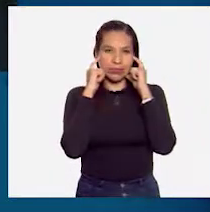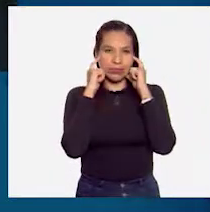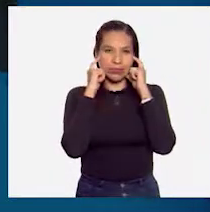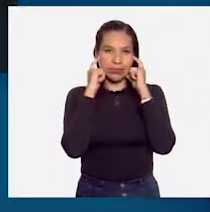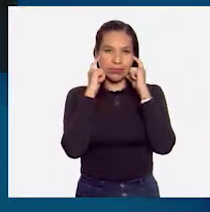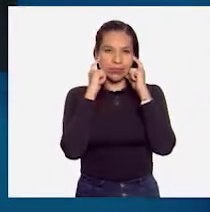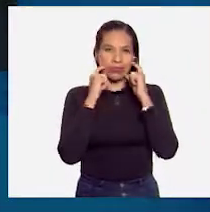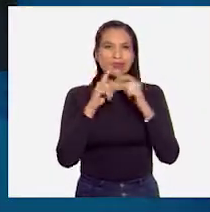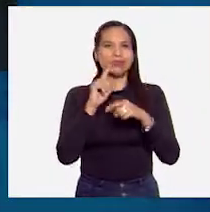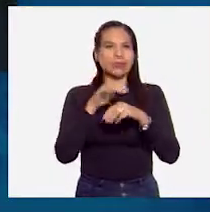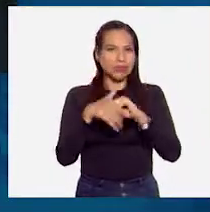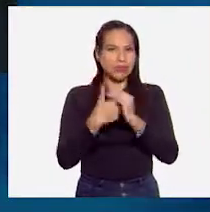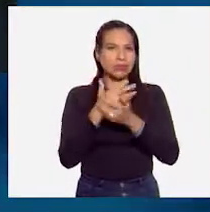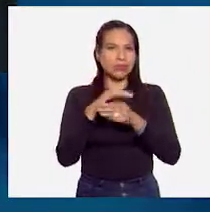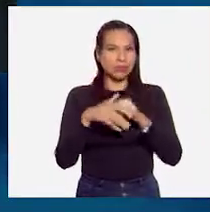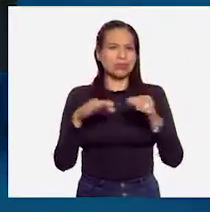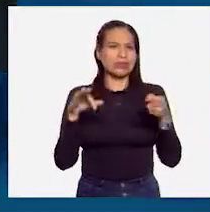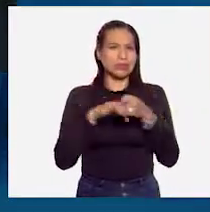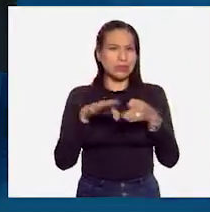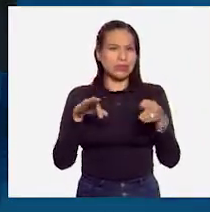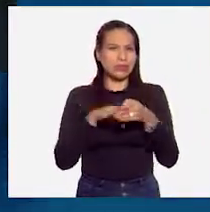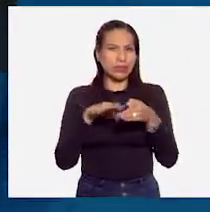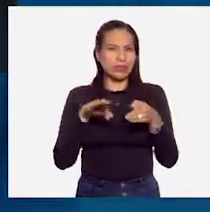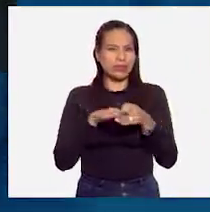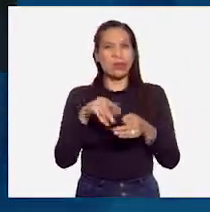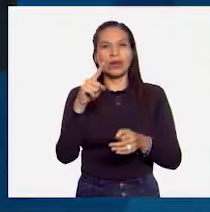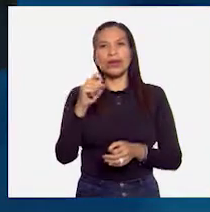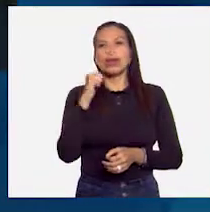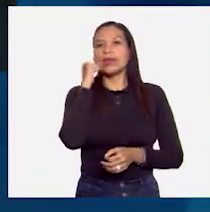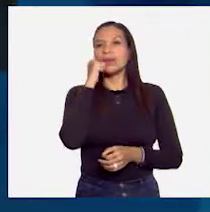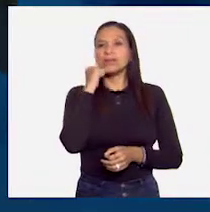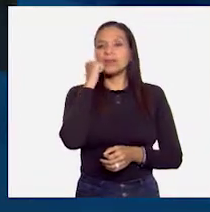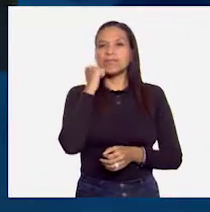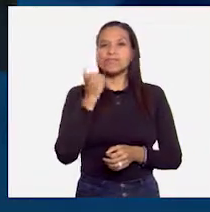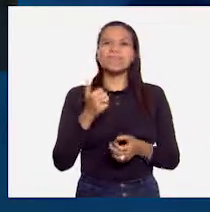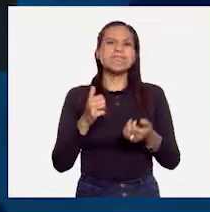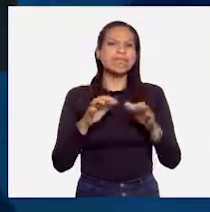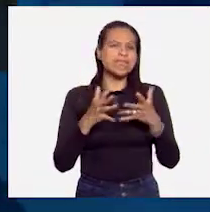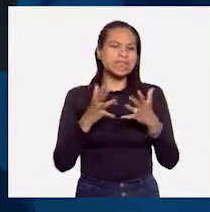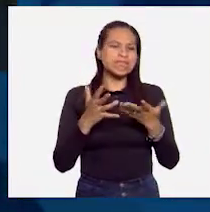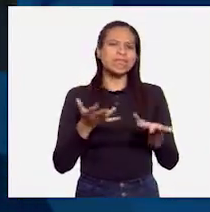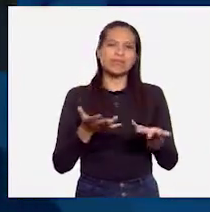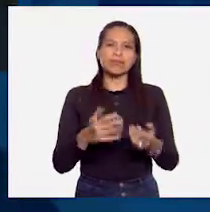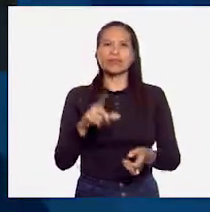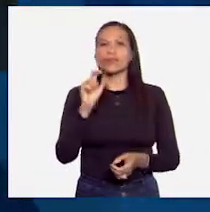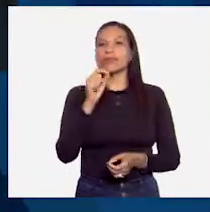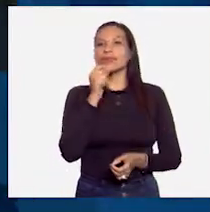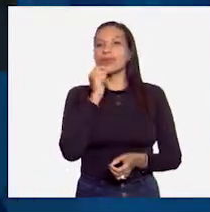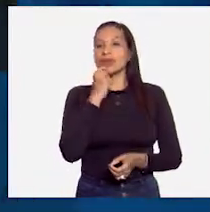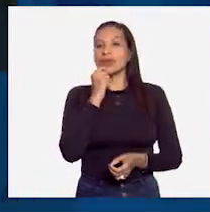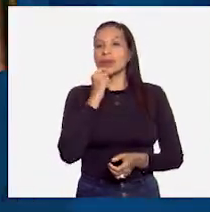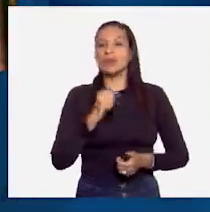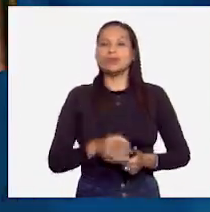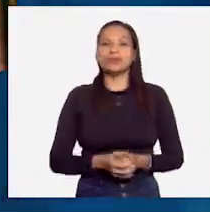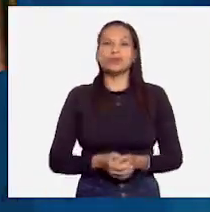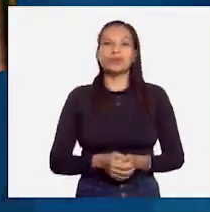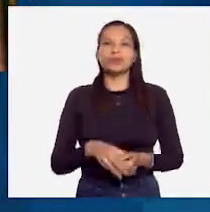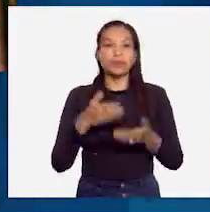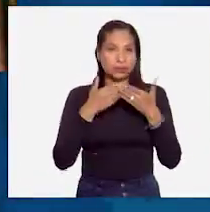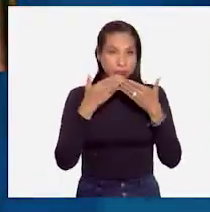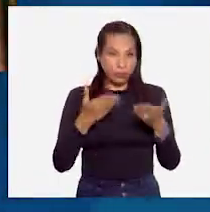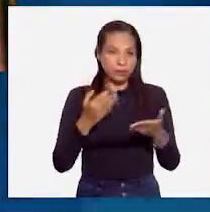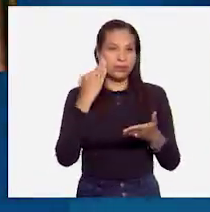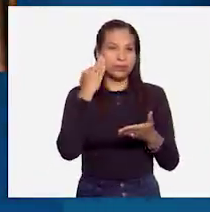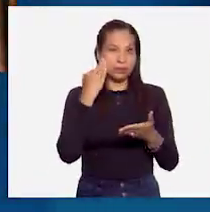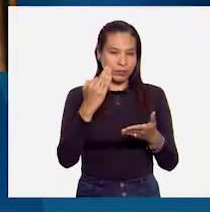cubrebocas. Lava tus manos frecuentemente con agua y con jabón por lo menos durante 20 segundos. Ahora